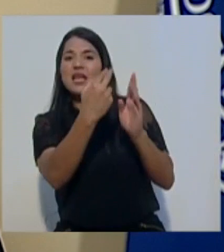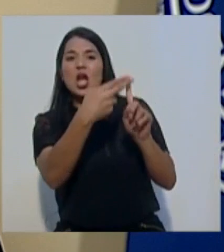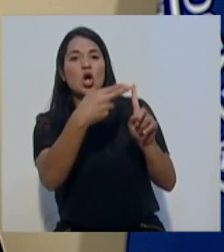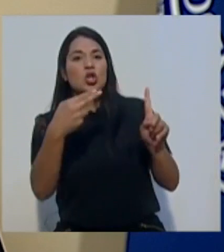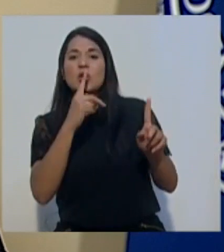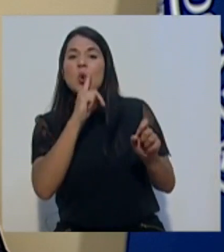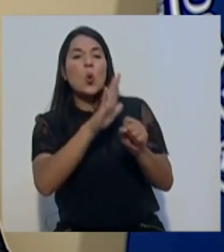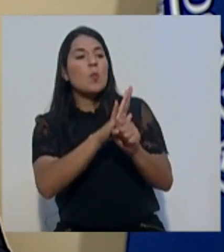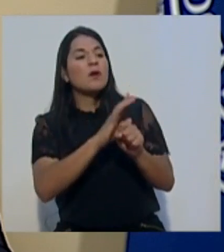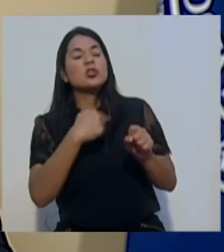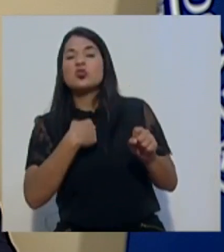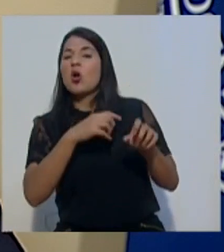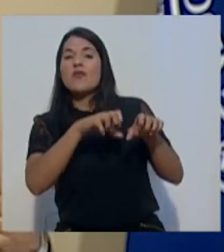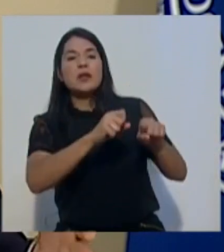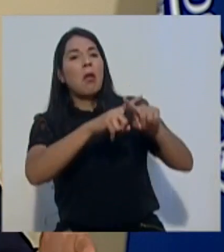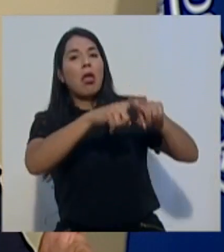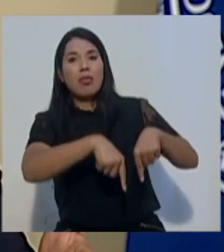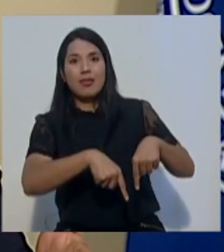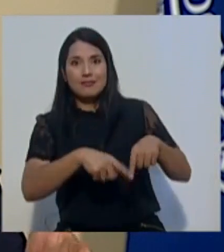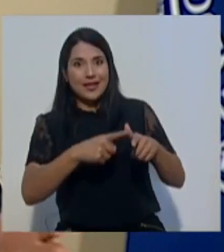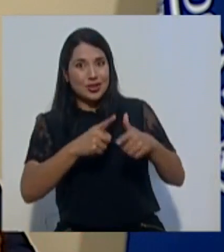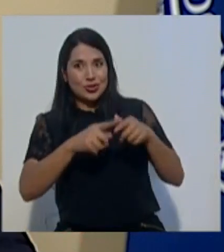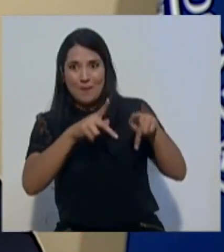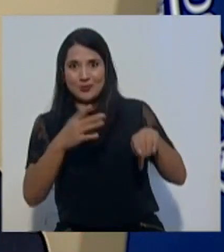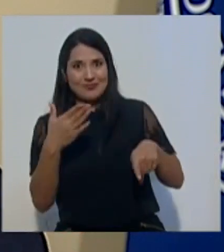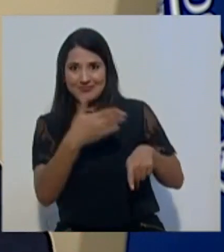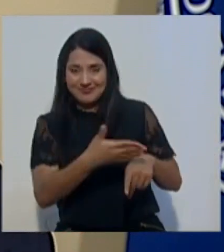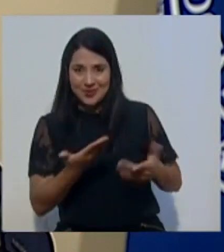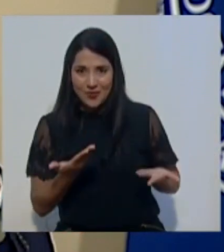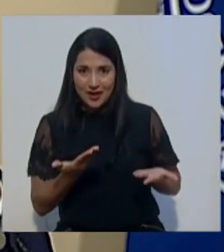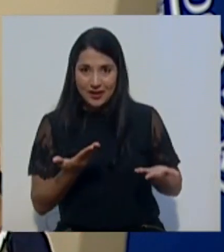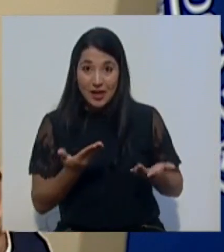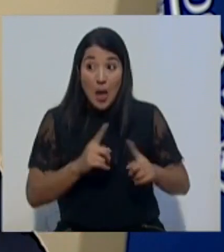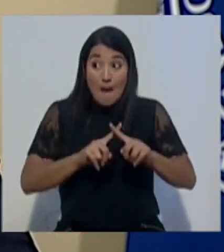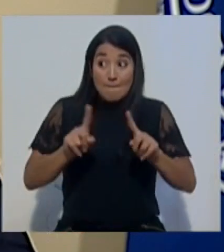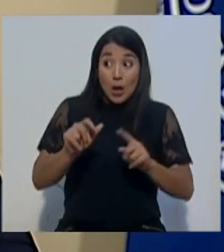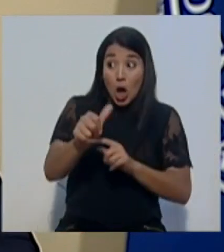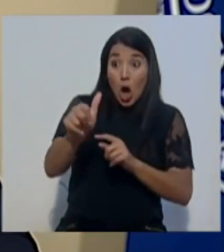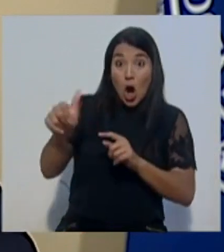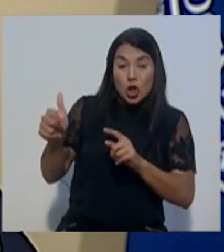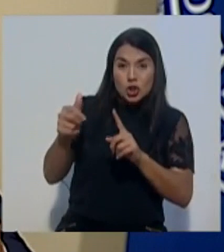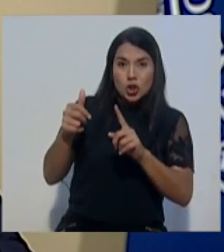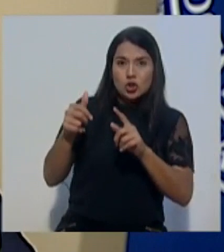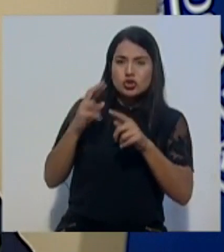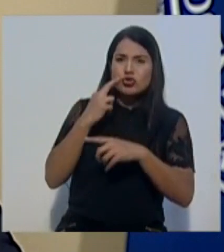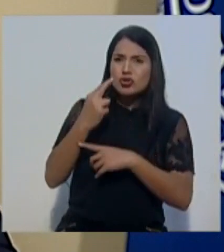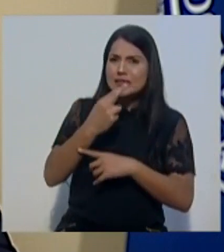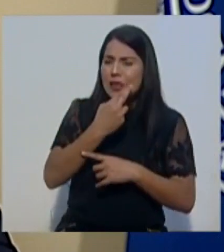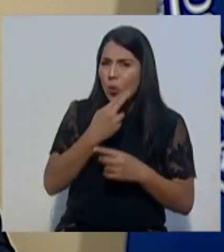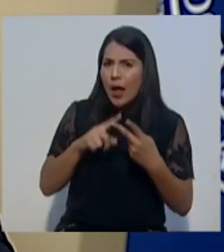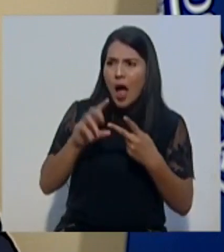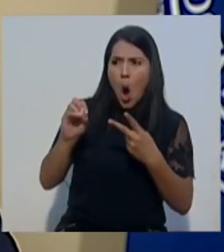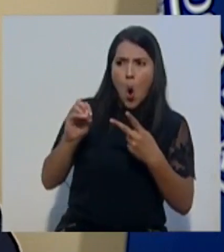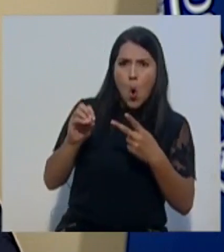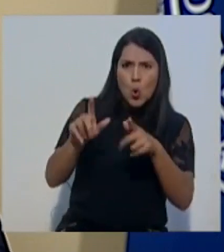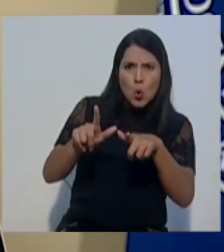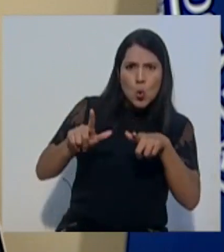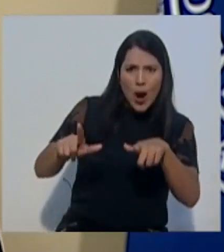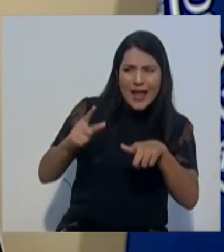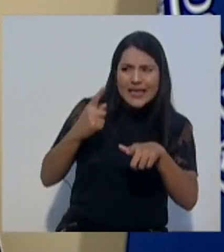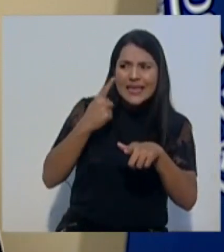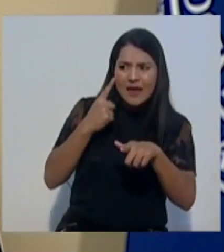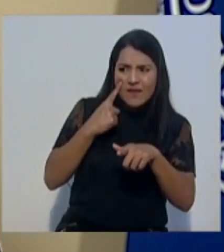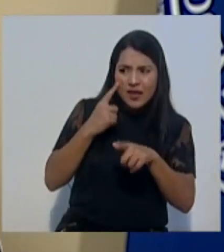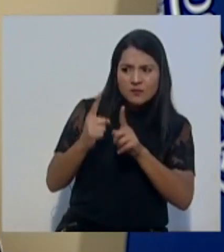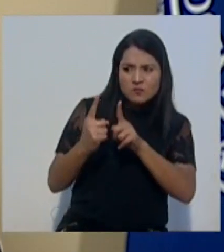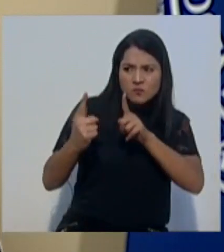yendo por eso mismo. Y sí, a lugares donde ven los lugares de comida ordenada, los aforos, el distanciamiento, la gente también